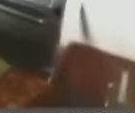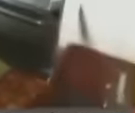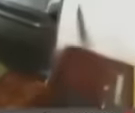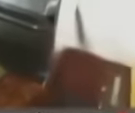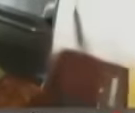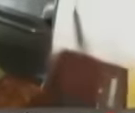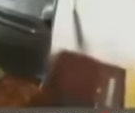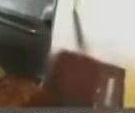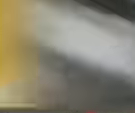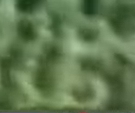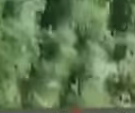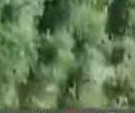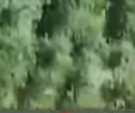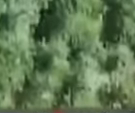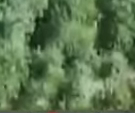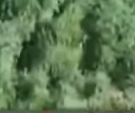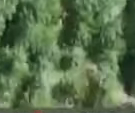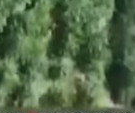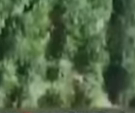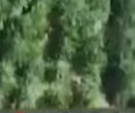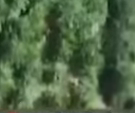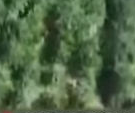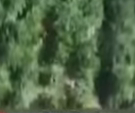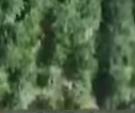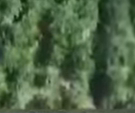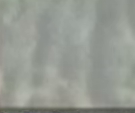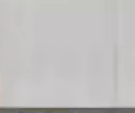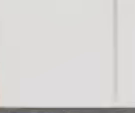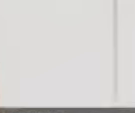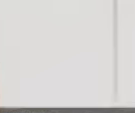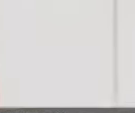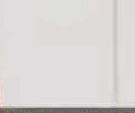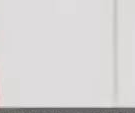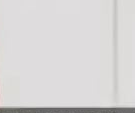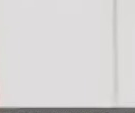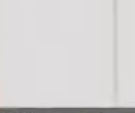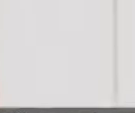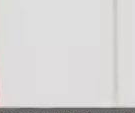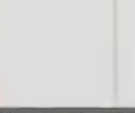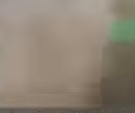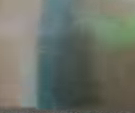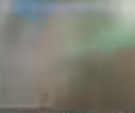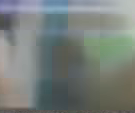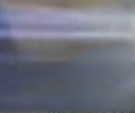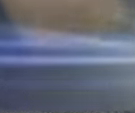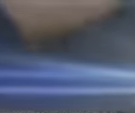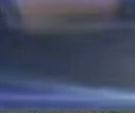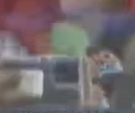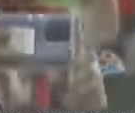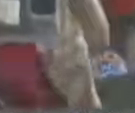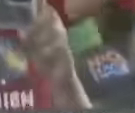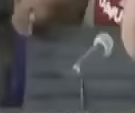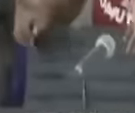nunca, estamos del lado correcto de la historia por el camino de Chávez. ¡Que vivan